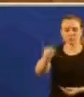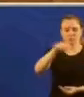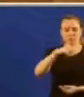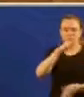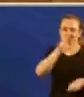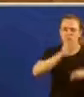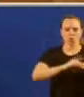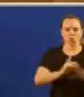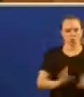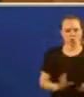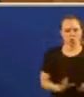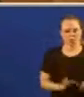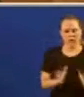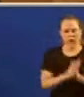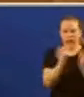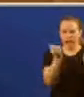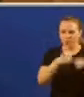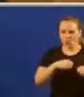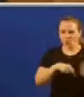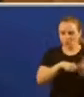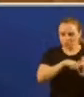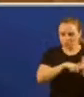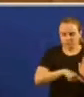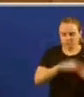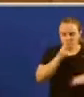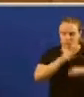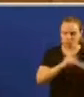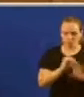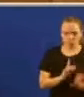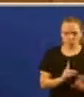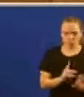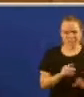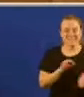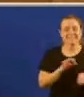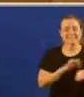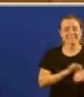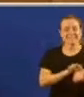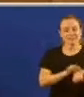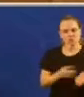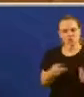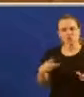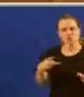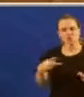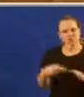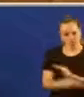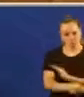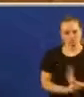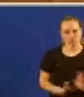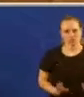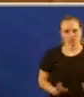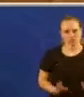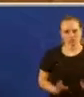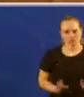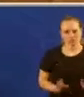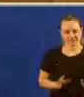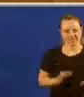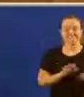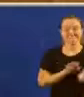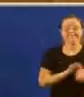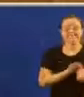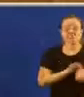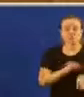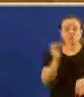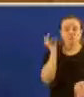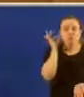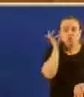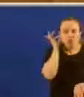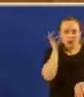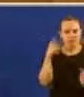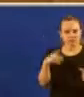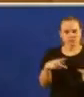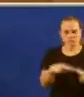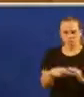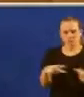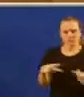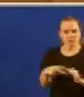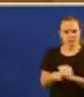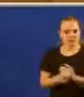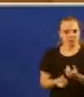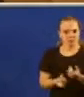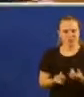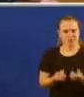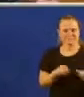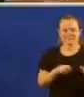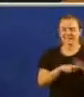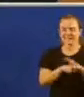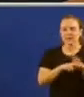acordo e o que se están é mesmo recortando servizos que neste momento teñen as mulleres. e non hai incremento